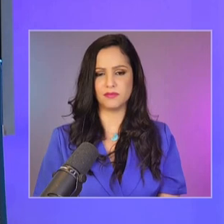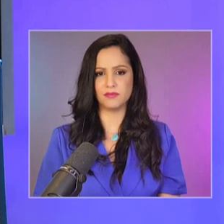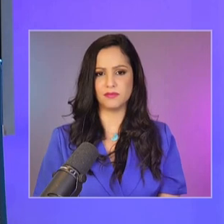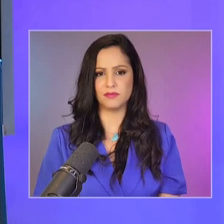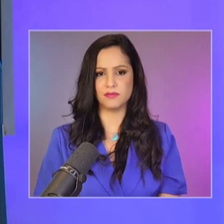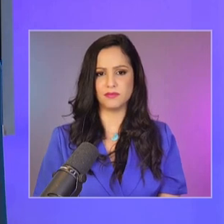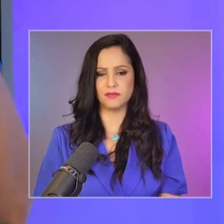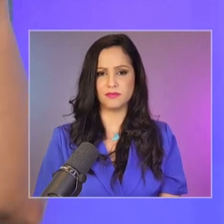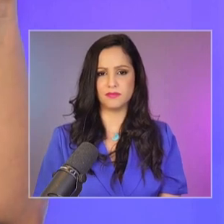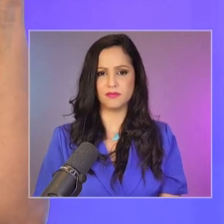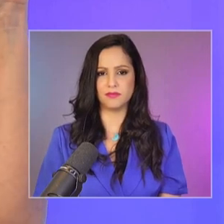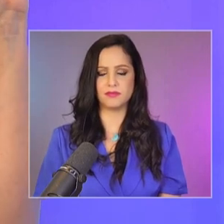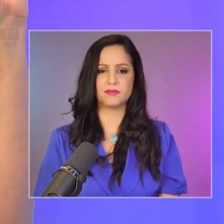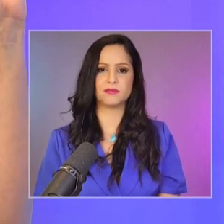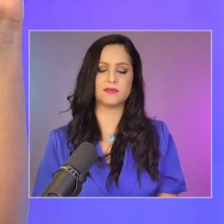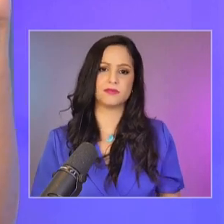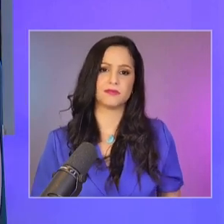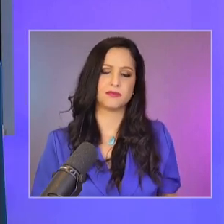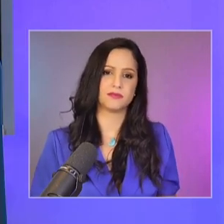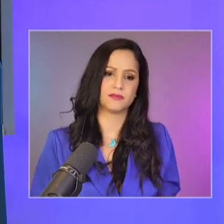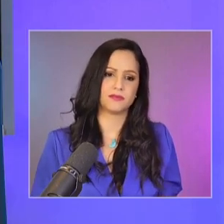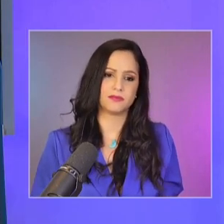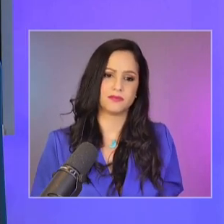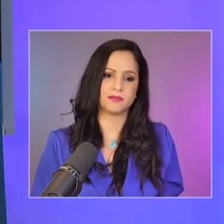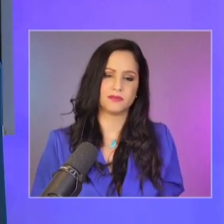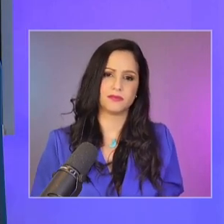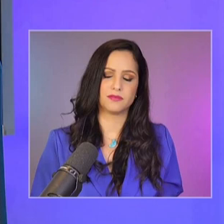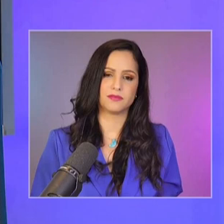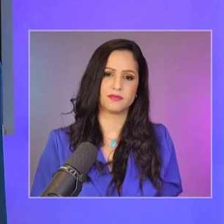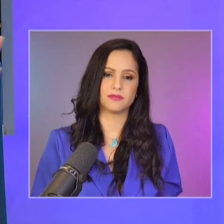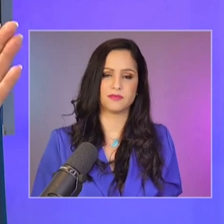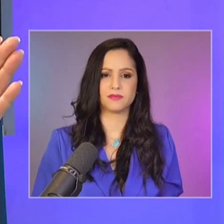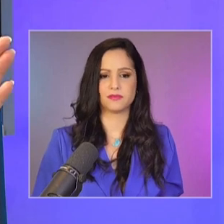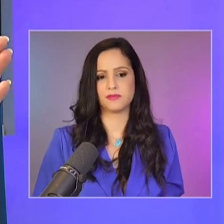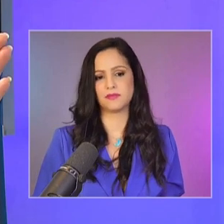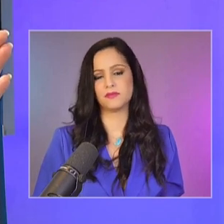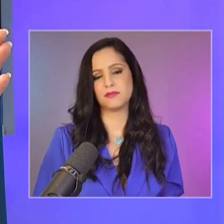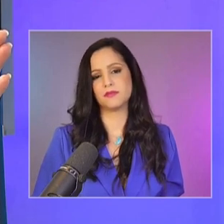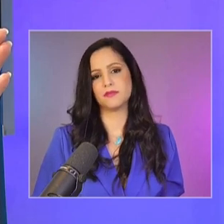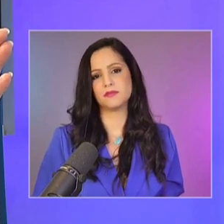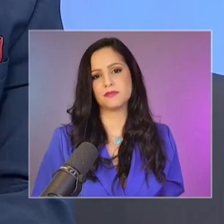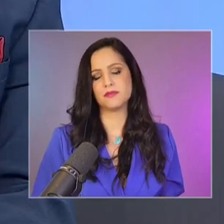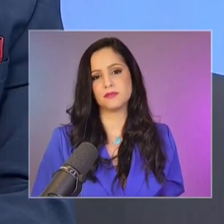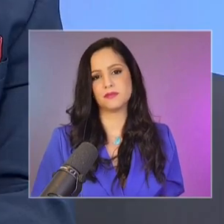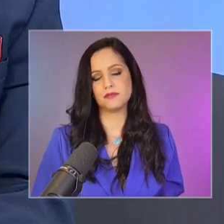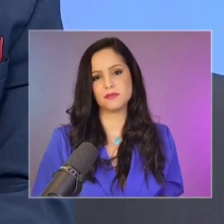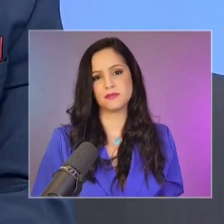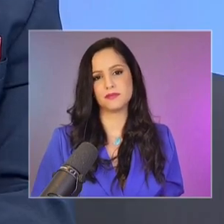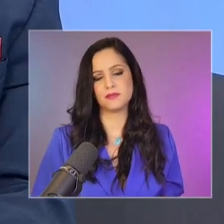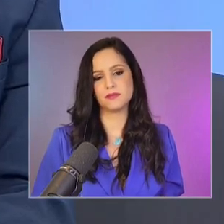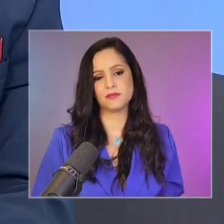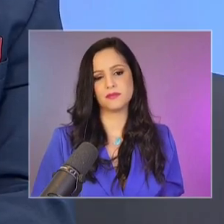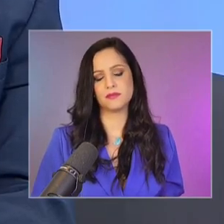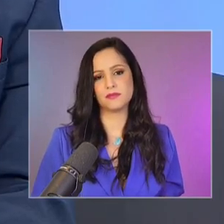de sentir ese amor salvo por su madre y sus hermanas era una patología severa Esa era la que la gente no podía